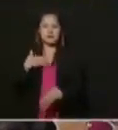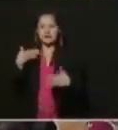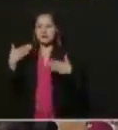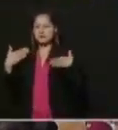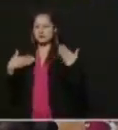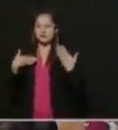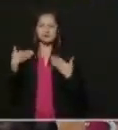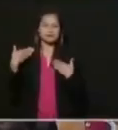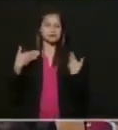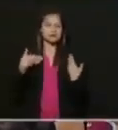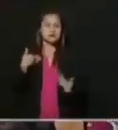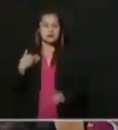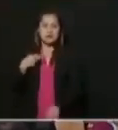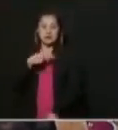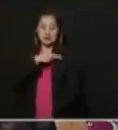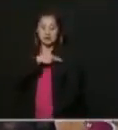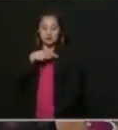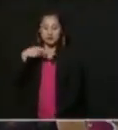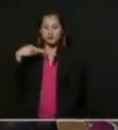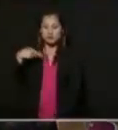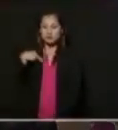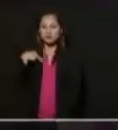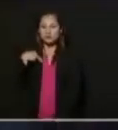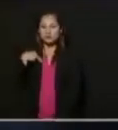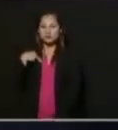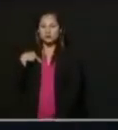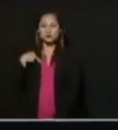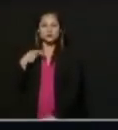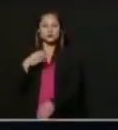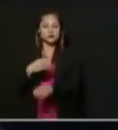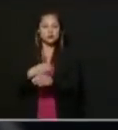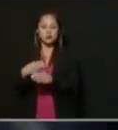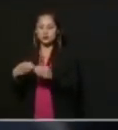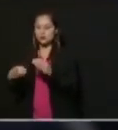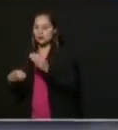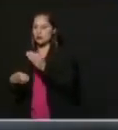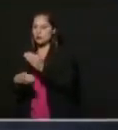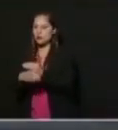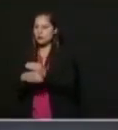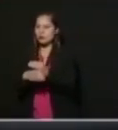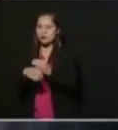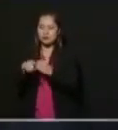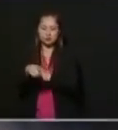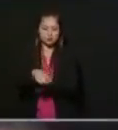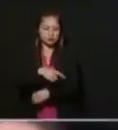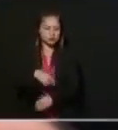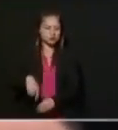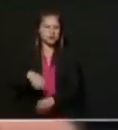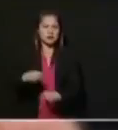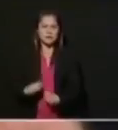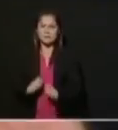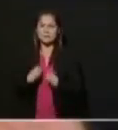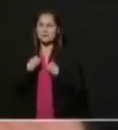disfrutar de todos los bienes que ofrece la existencia.